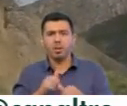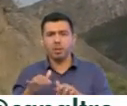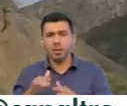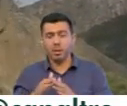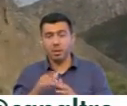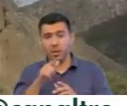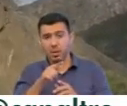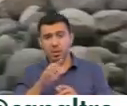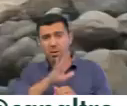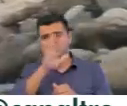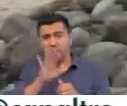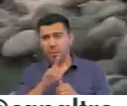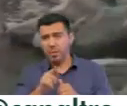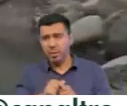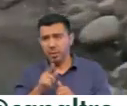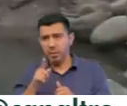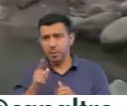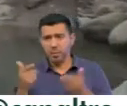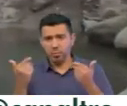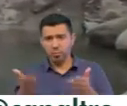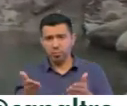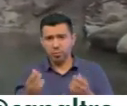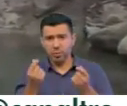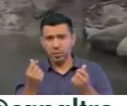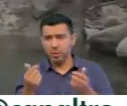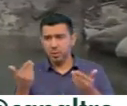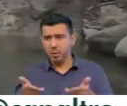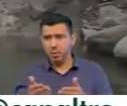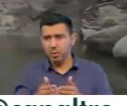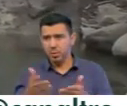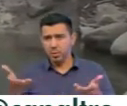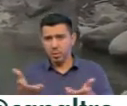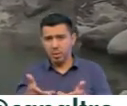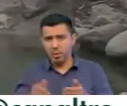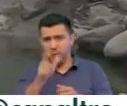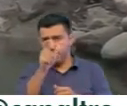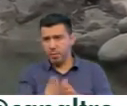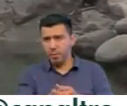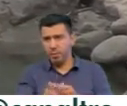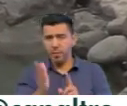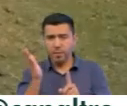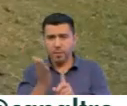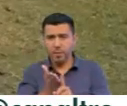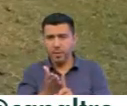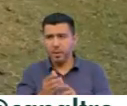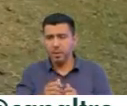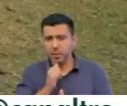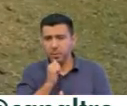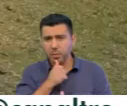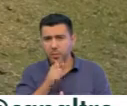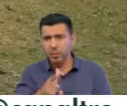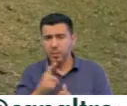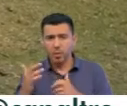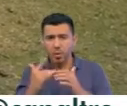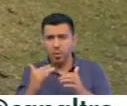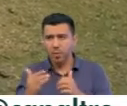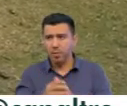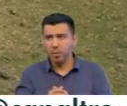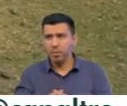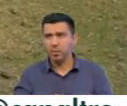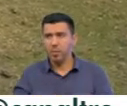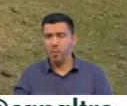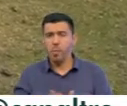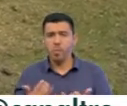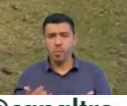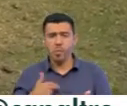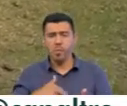por ley parte de sus recursos para el beneficio a las víctimas del conflicto, dada la situación que estamos también cruzando y atravesando